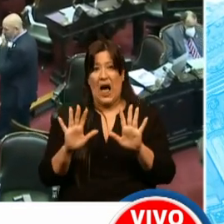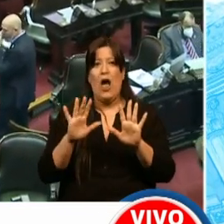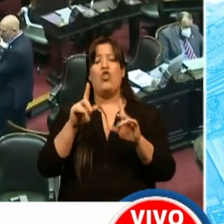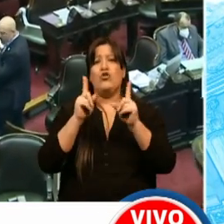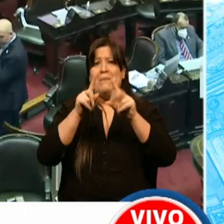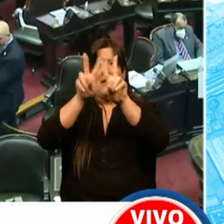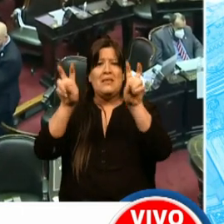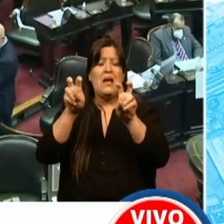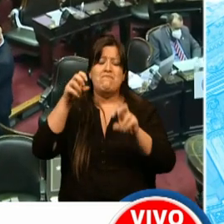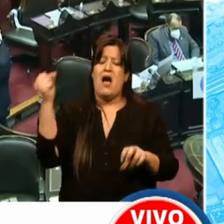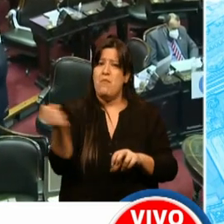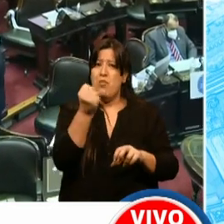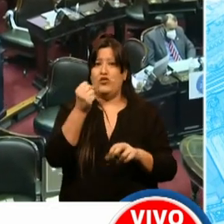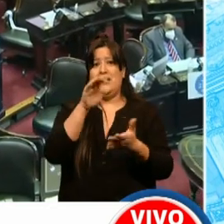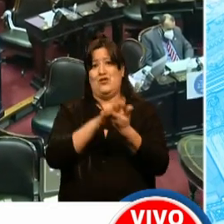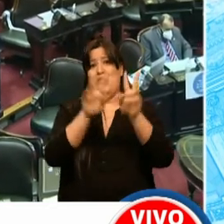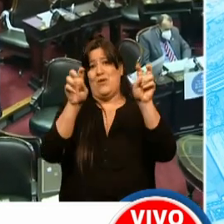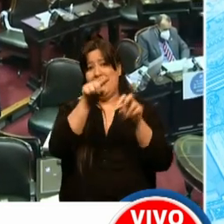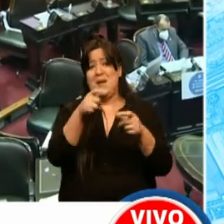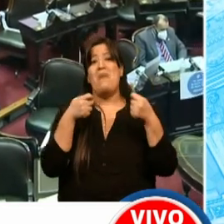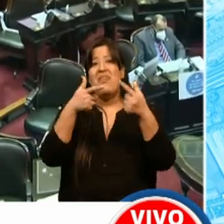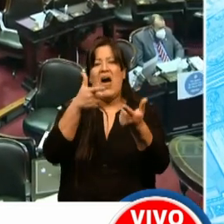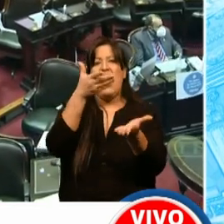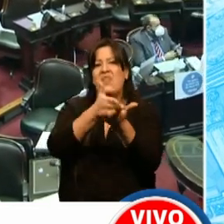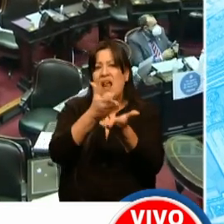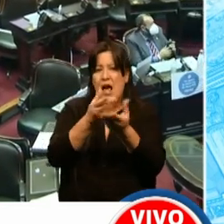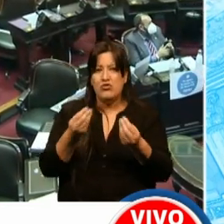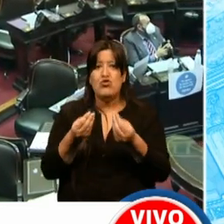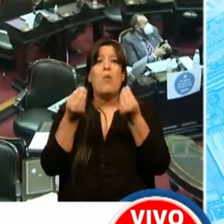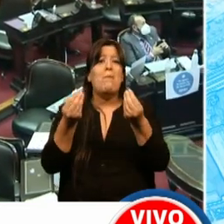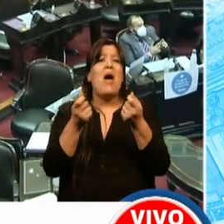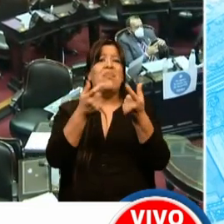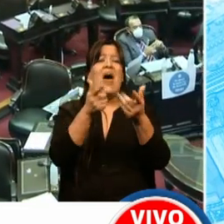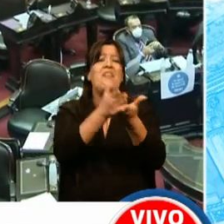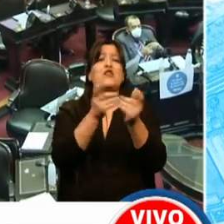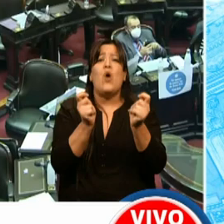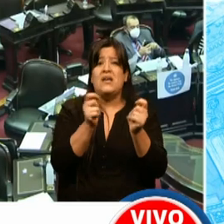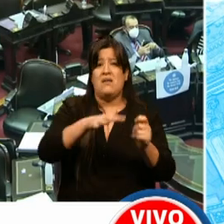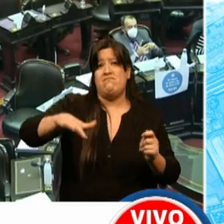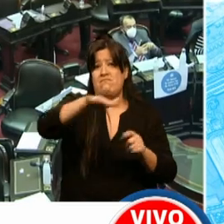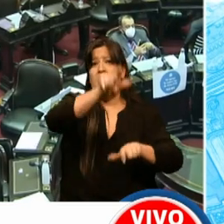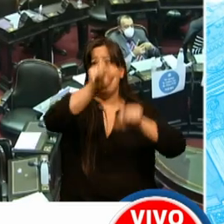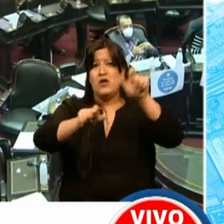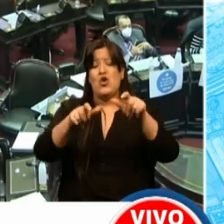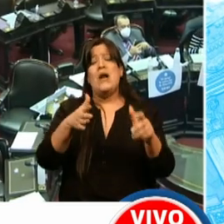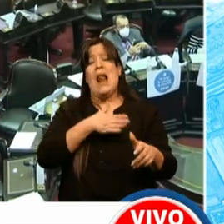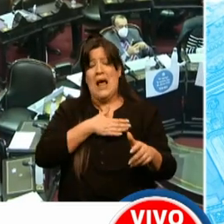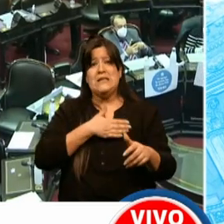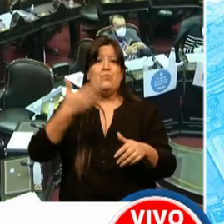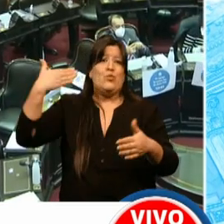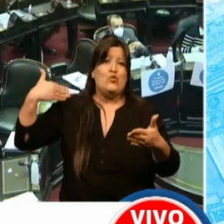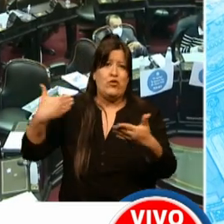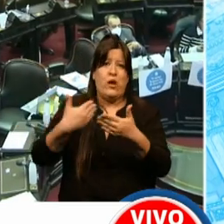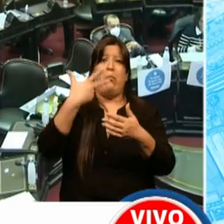importantes como son este otorgar derechos a aquellos que lamentablemente durante mucho tiempo